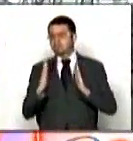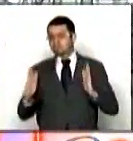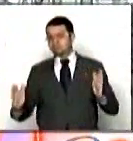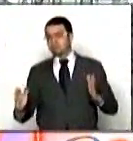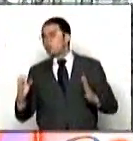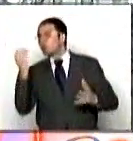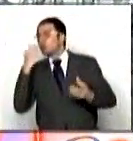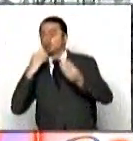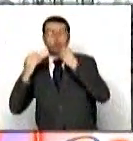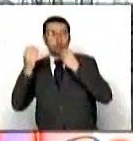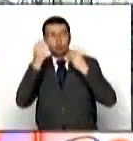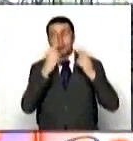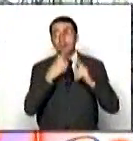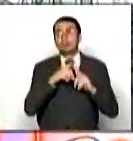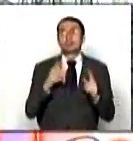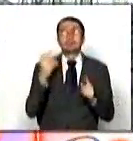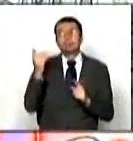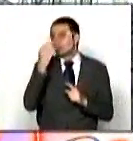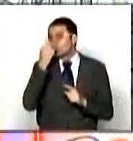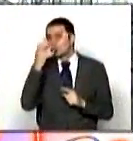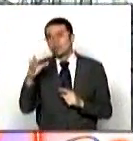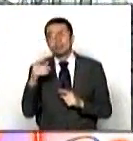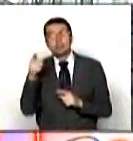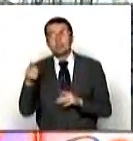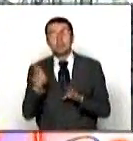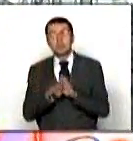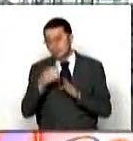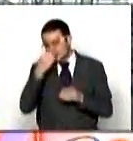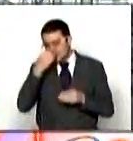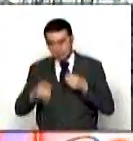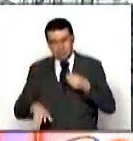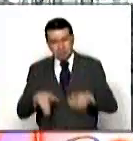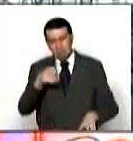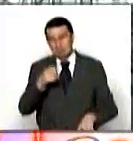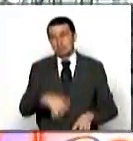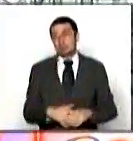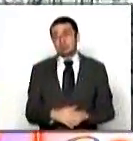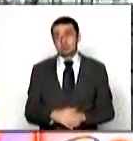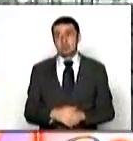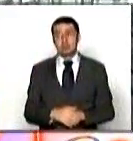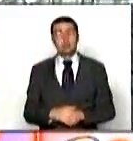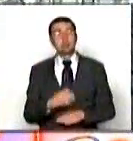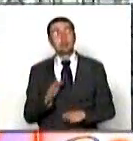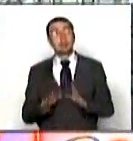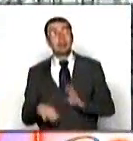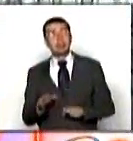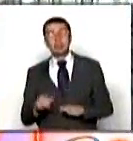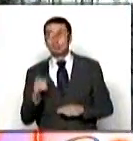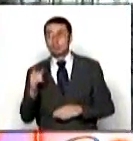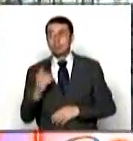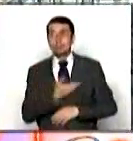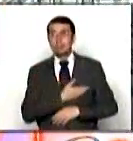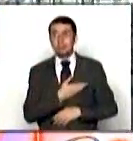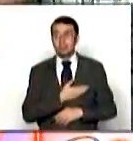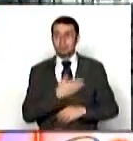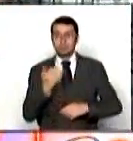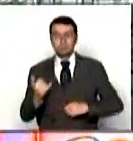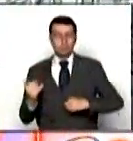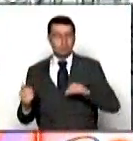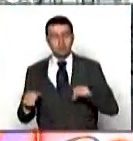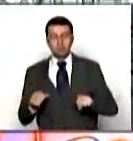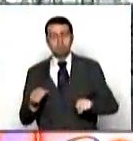digamos, de chatarra, que lo primero que echa la madre se le llena el carrito del mercado con